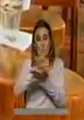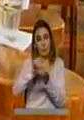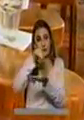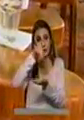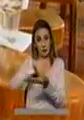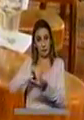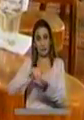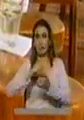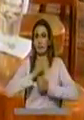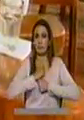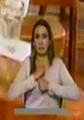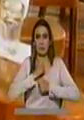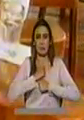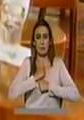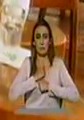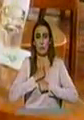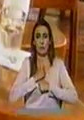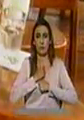que es patrimonio